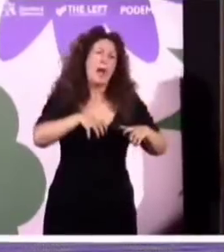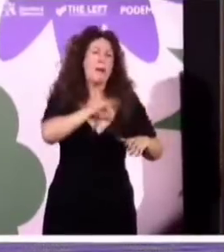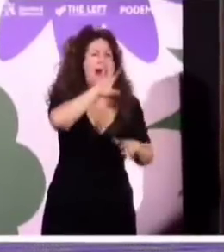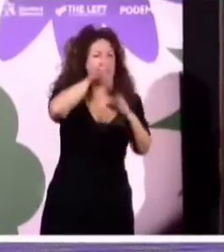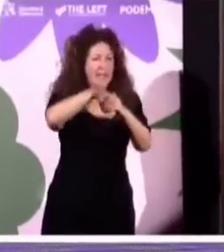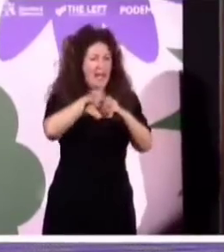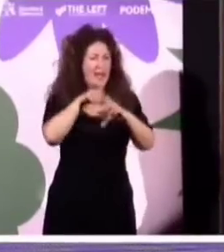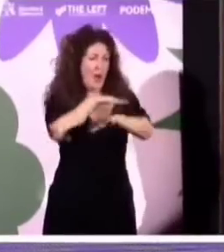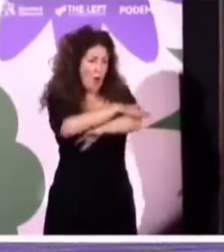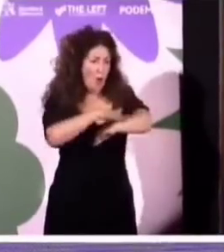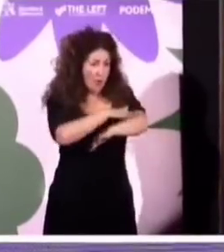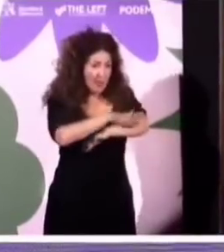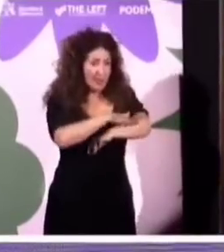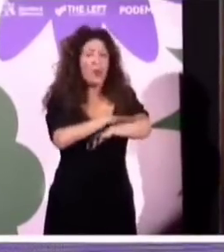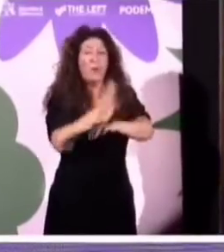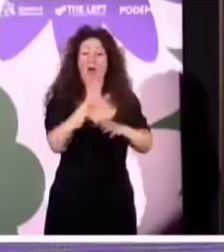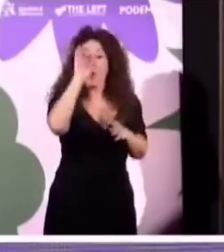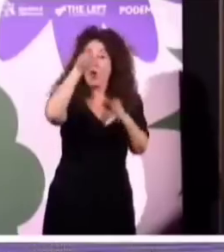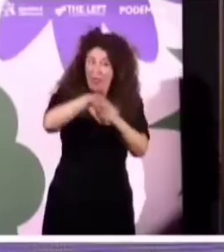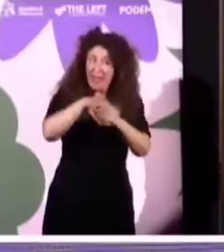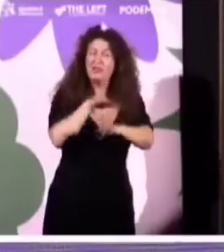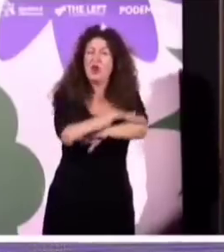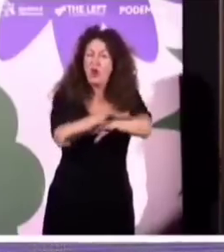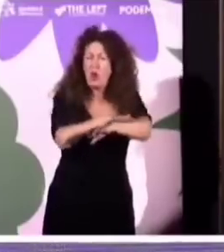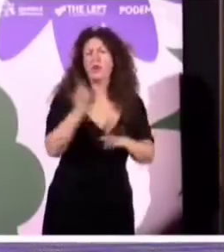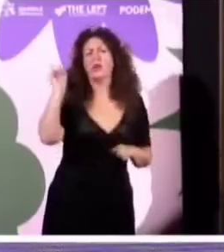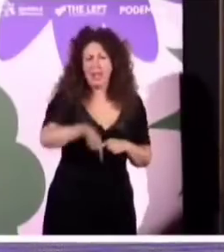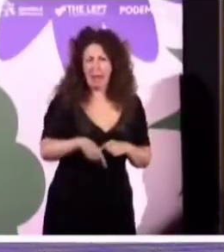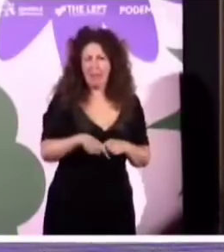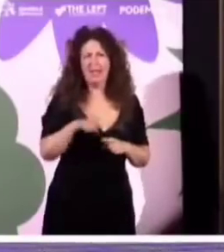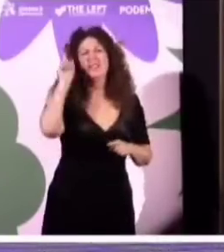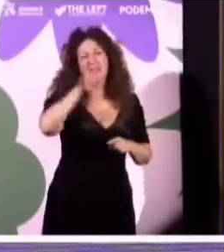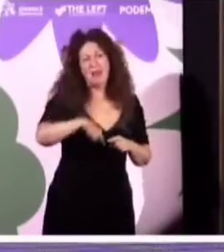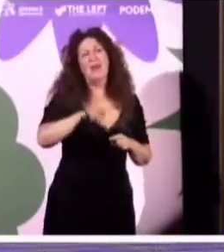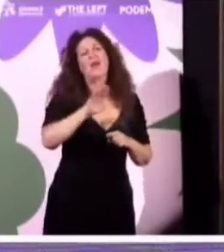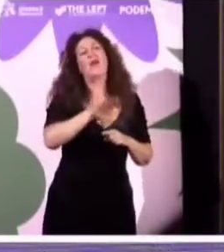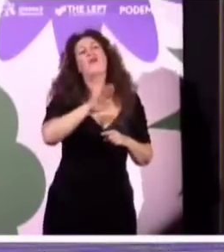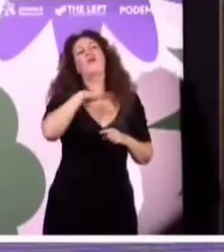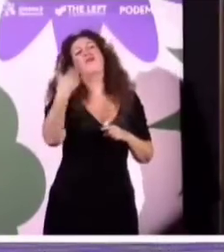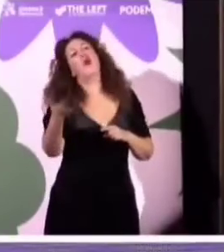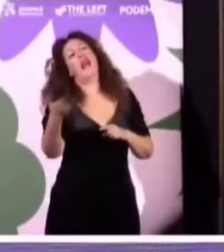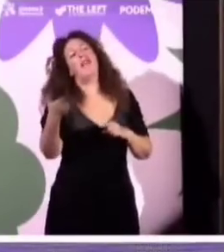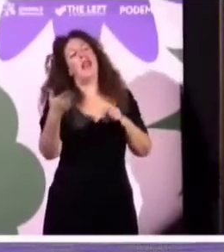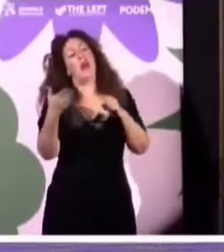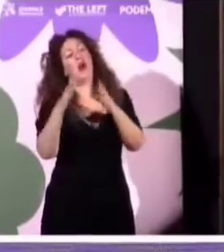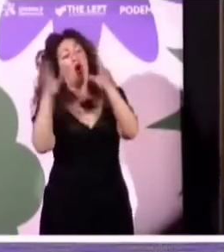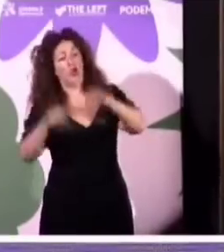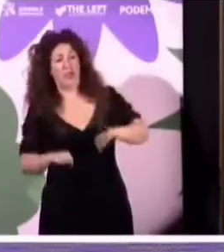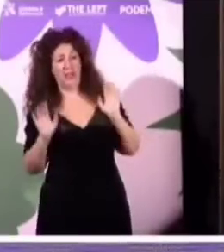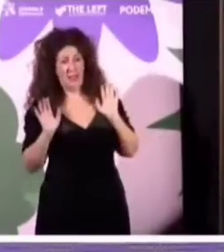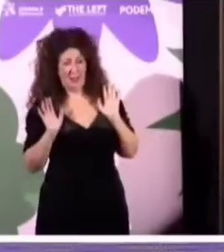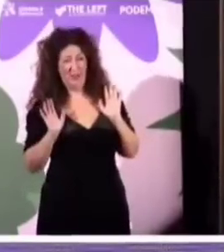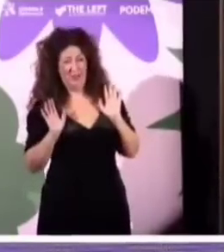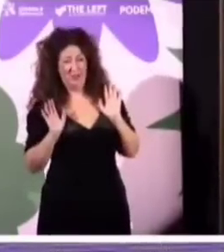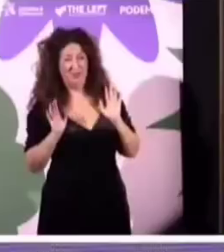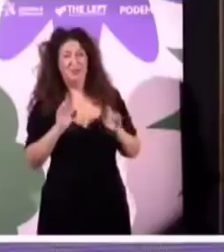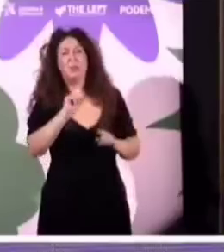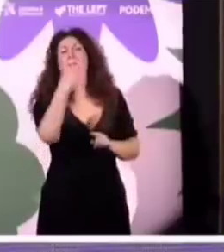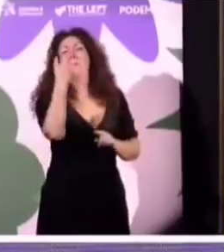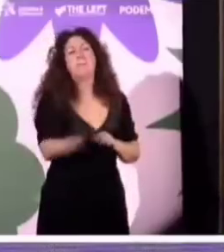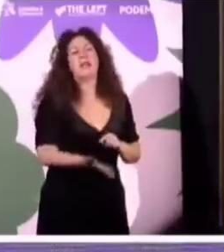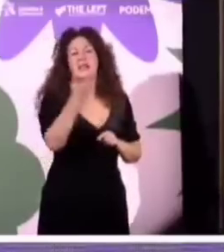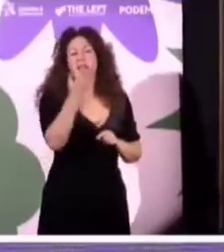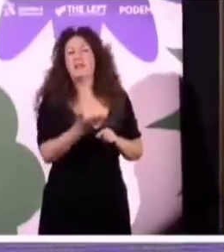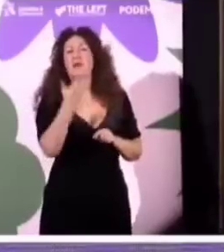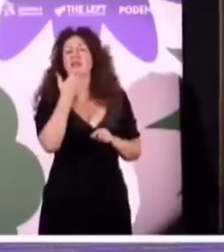gobierno, pero estando dentro del gobierno también, estar fuera del consenso. Lo principal que te imponen